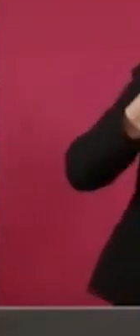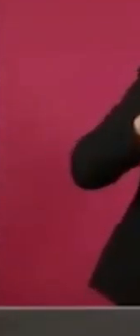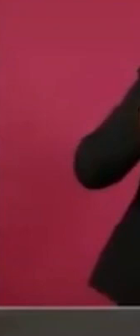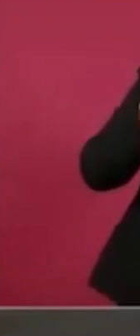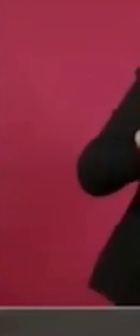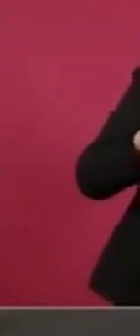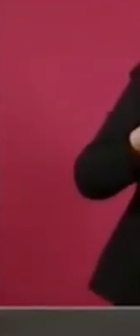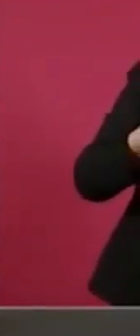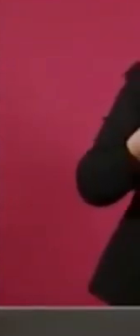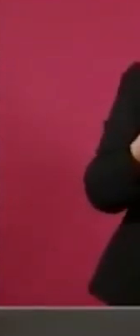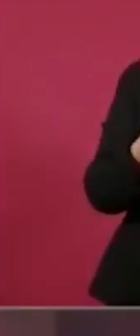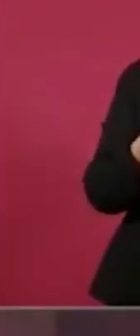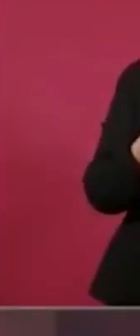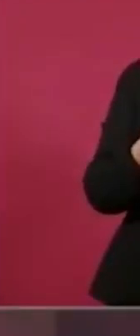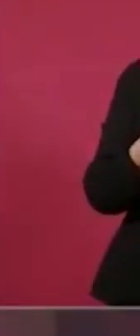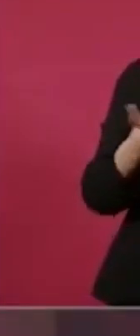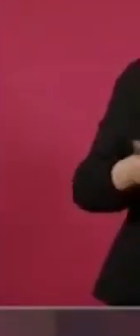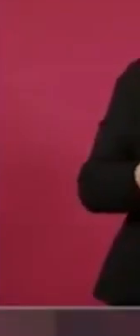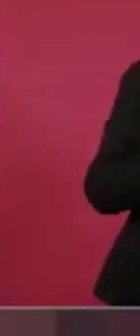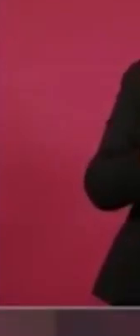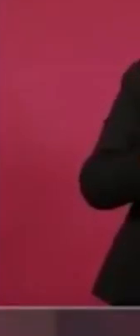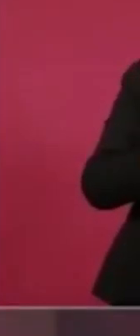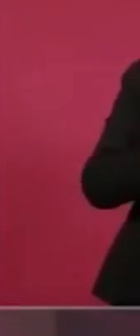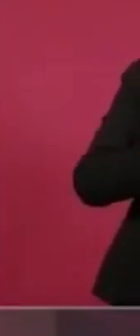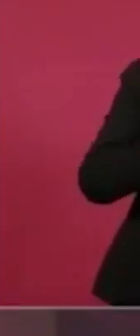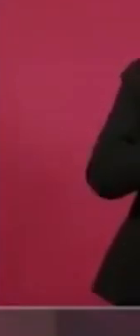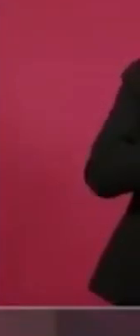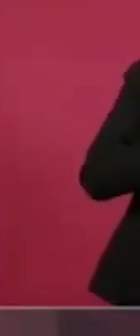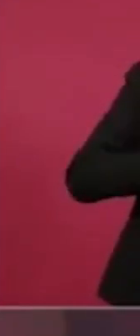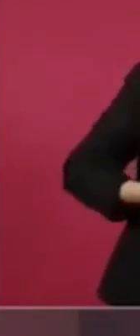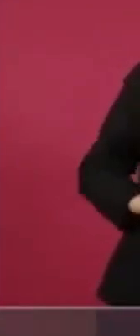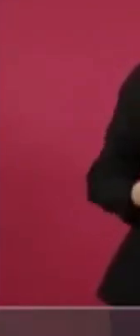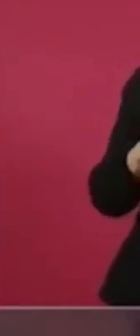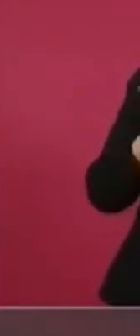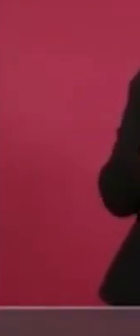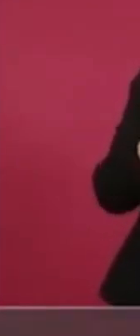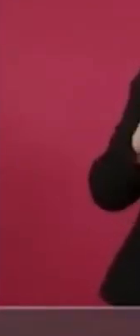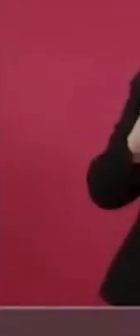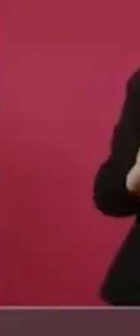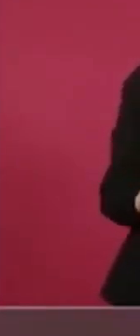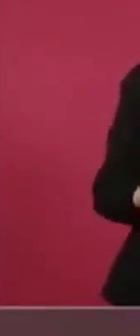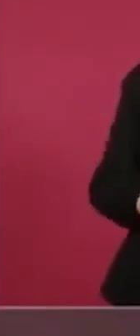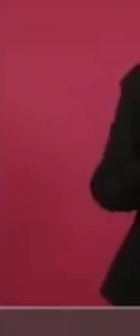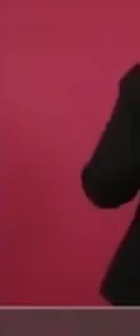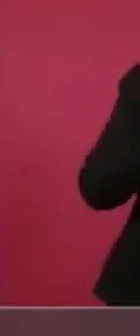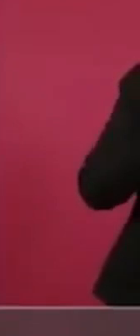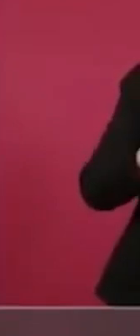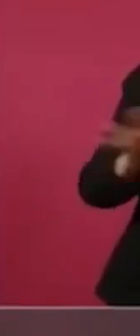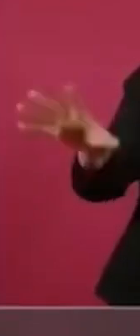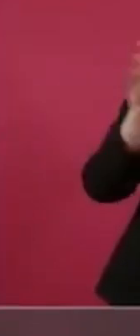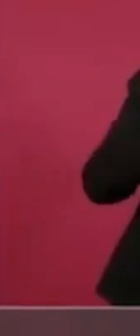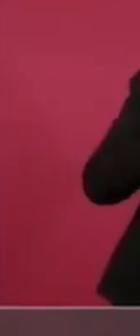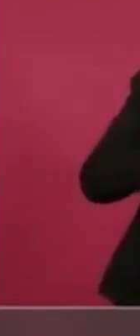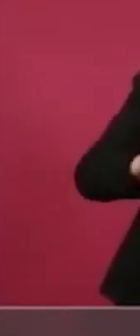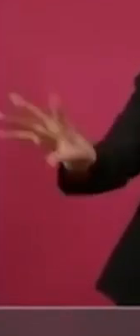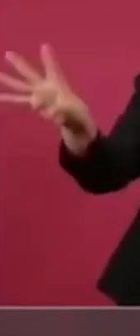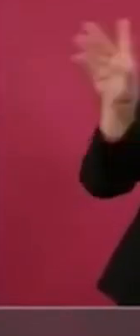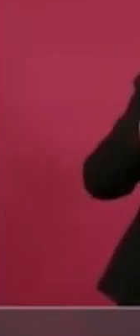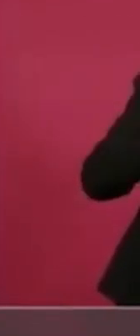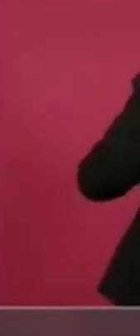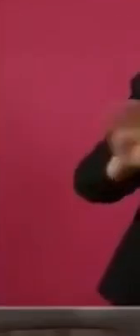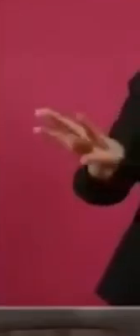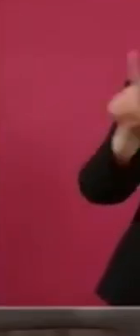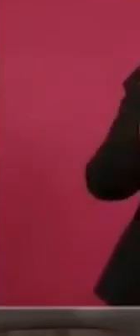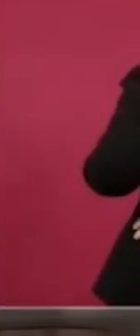170 millones de vistas. Ese tema no lo voy a dejar, ¿eh?